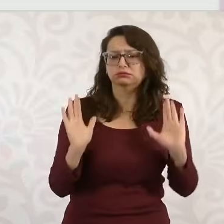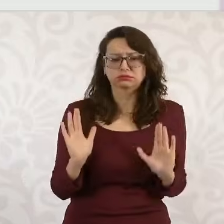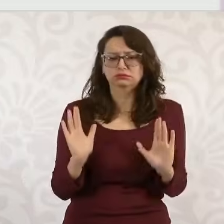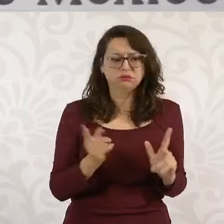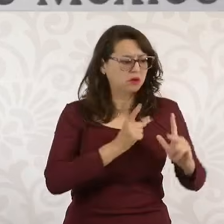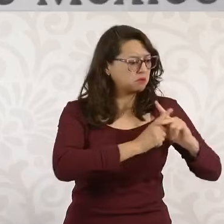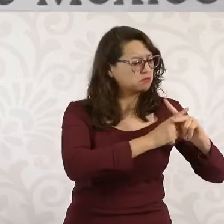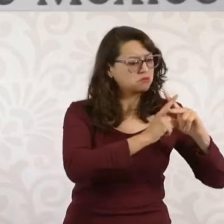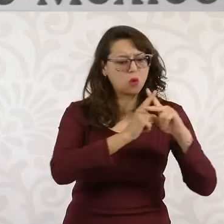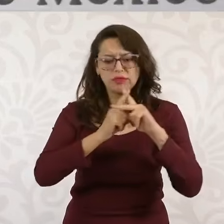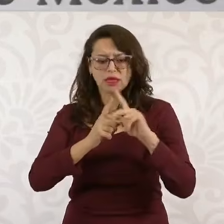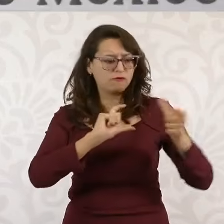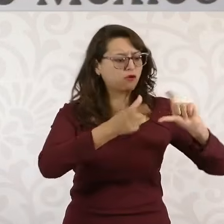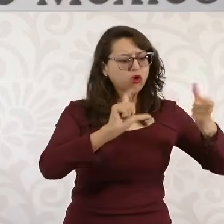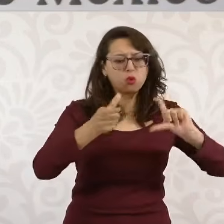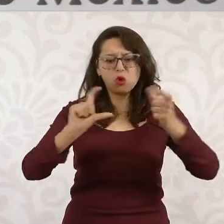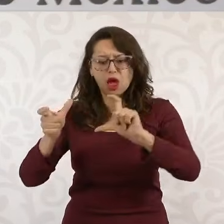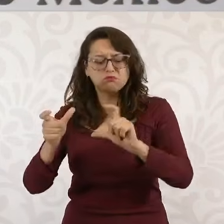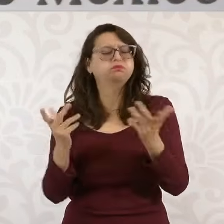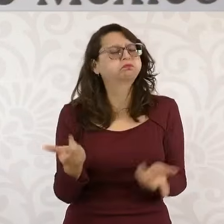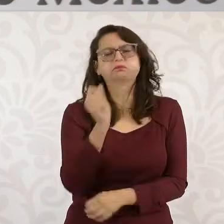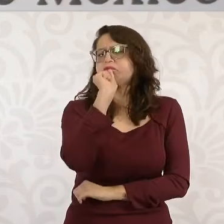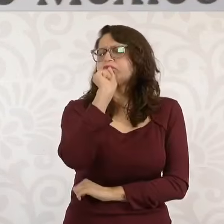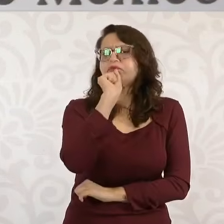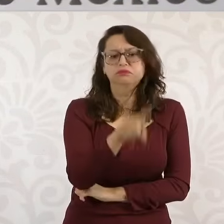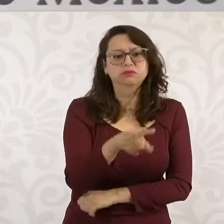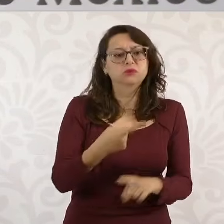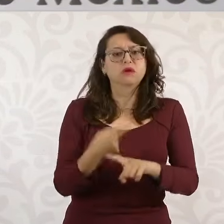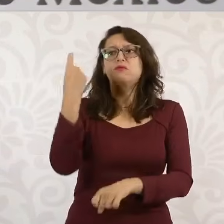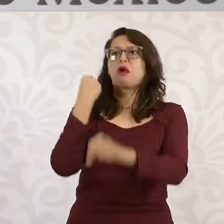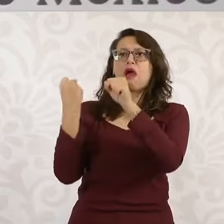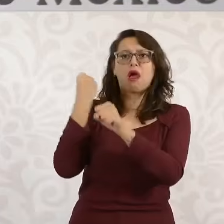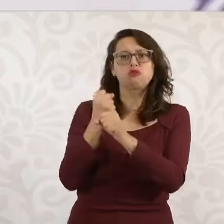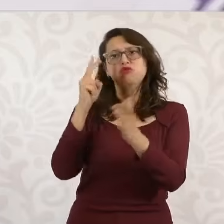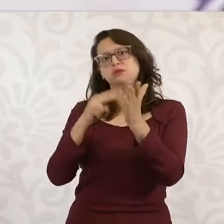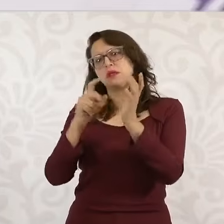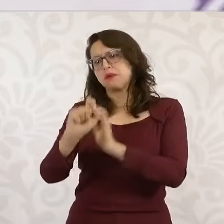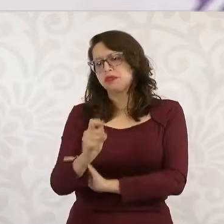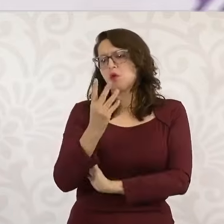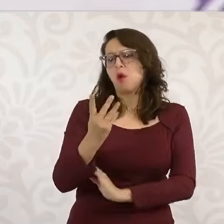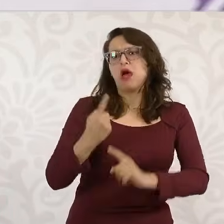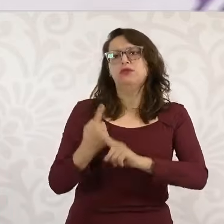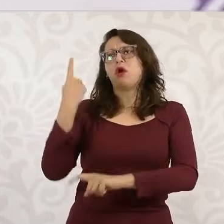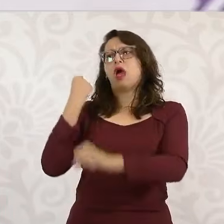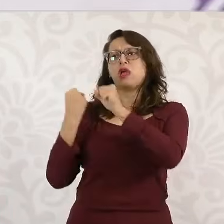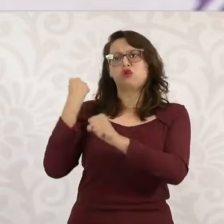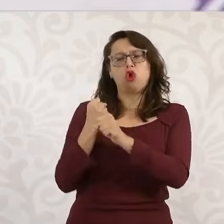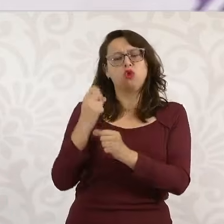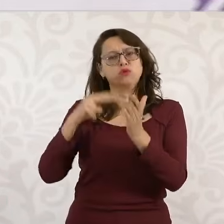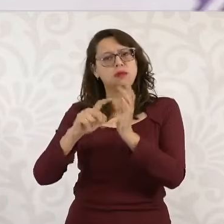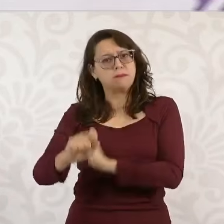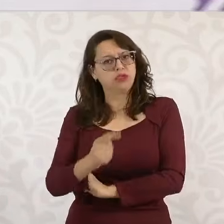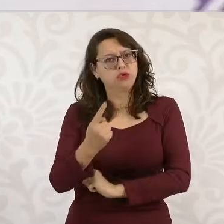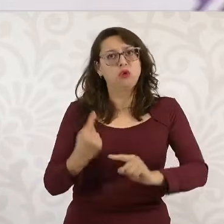por todos los partidos. Es la misma fórmula que se aplicó en el 24, la misma fórmula que se aplicó en el 21, la misma